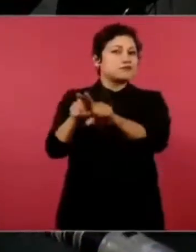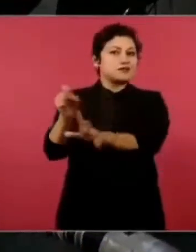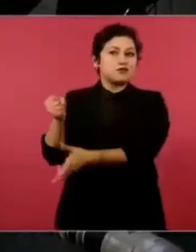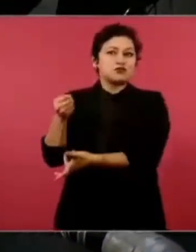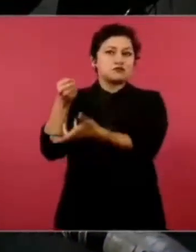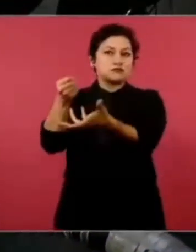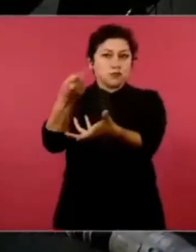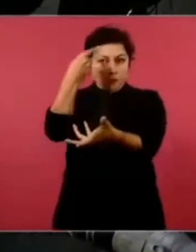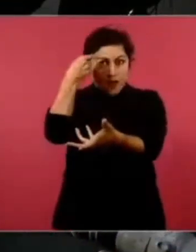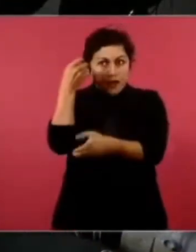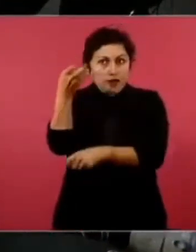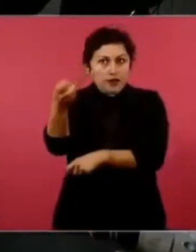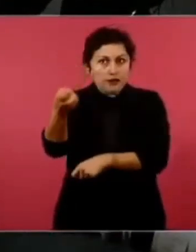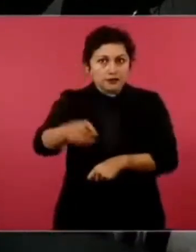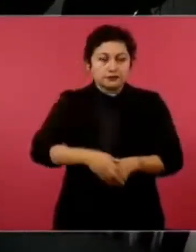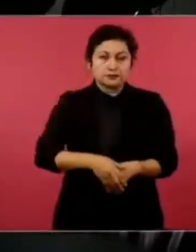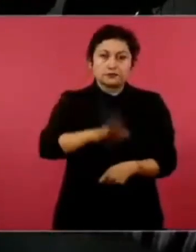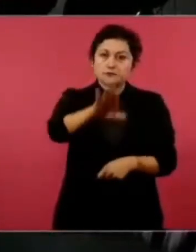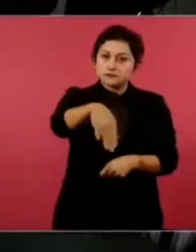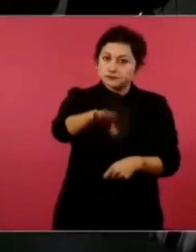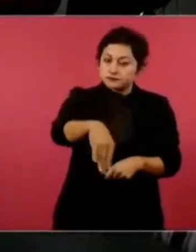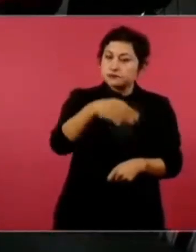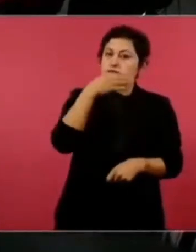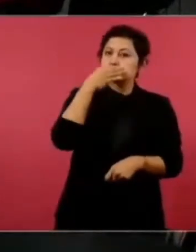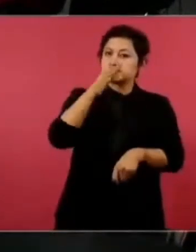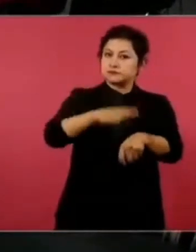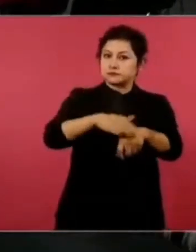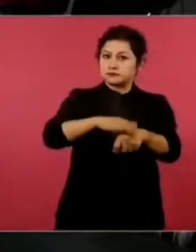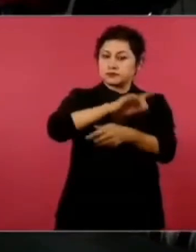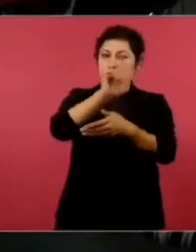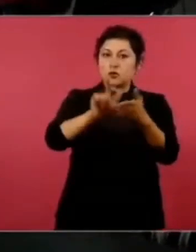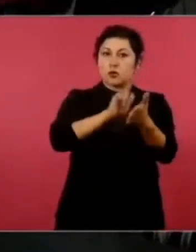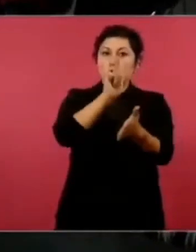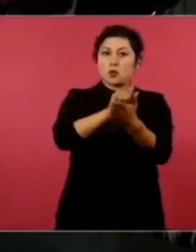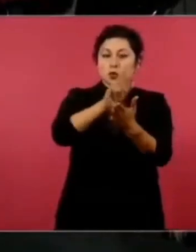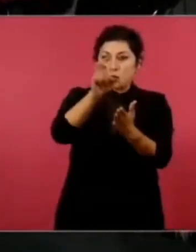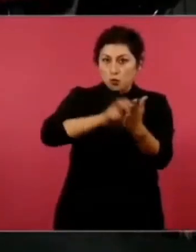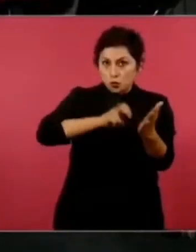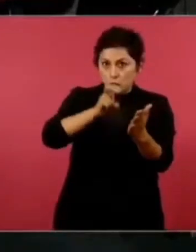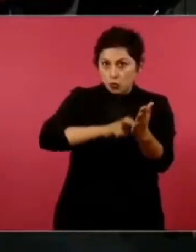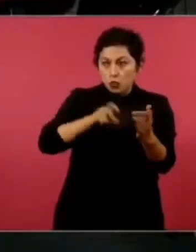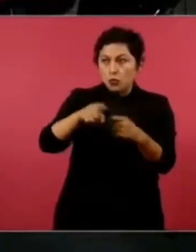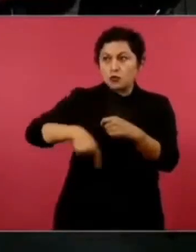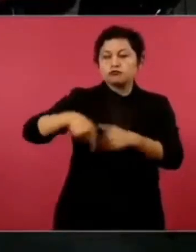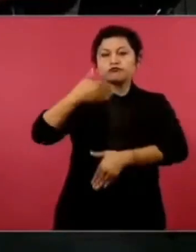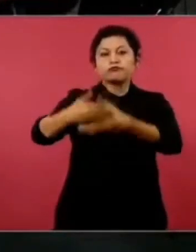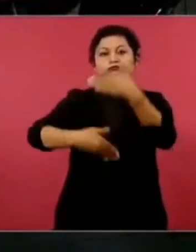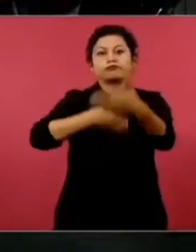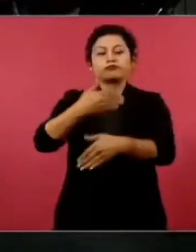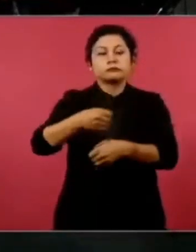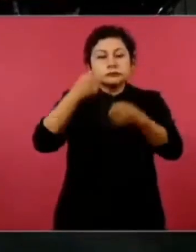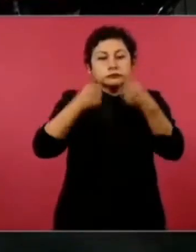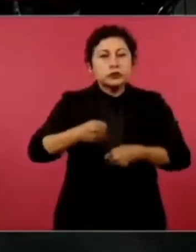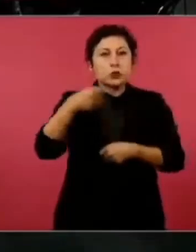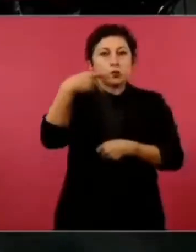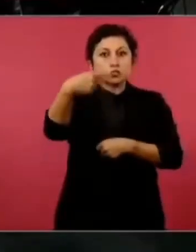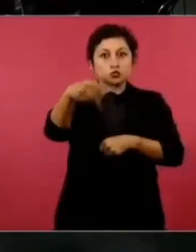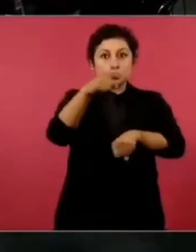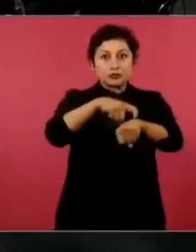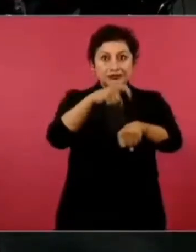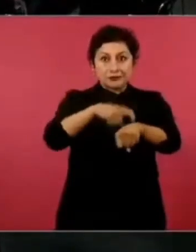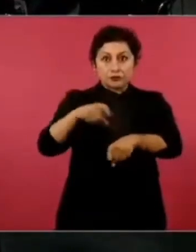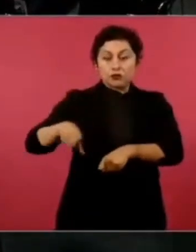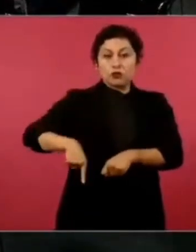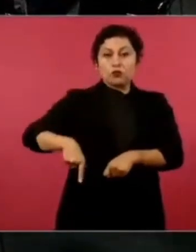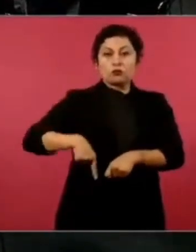la reforma al Poder Judicial es muy probable que se apruebe en su gobierno. Con esta reforma por fin habrá